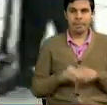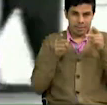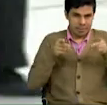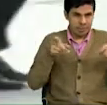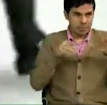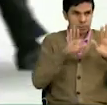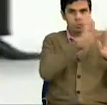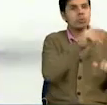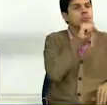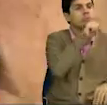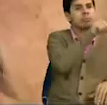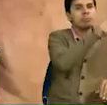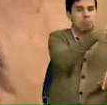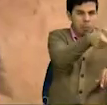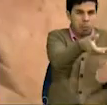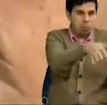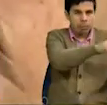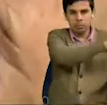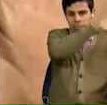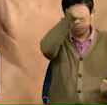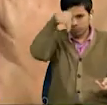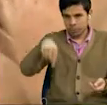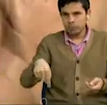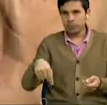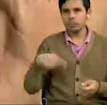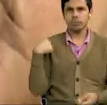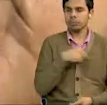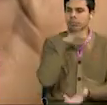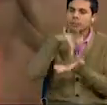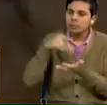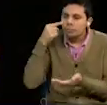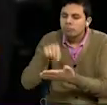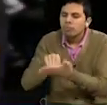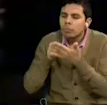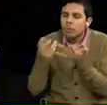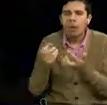de Bucaramanga, a nosotros no nos dejaron ver nada.